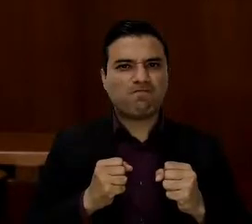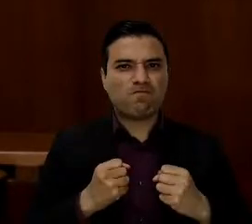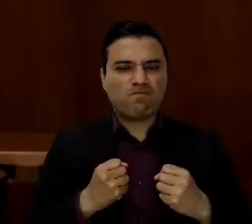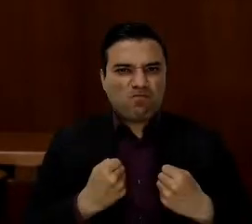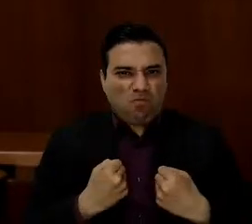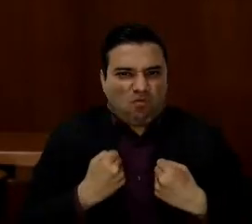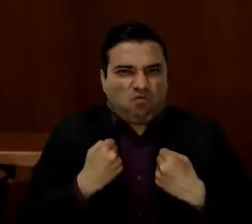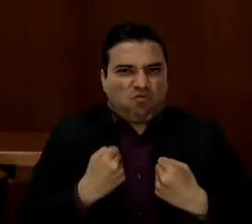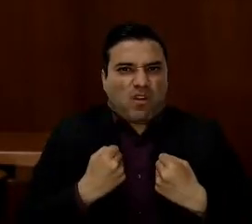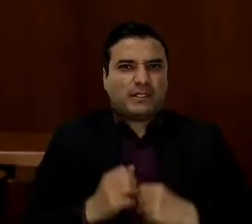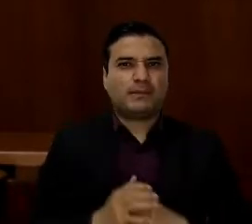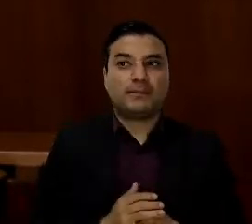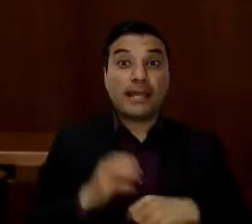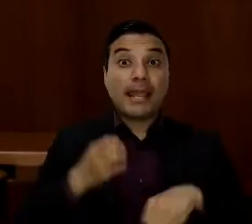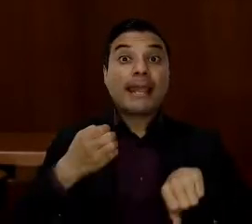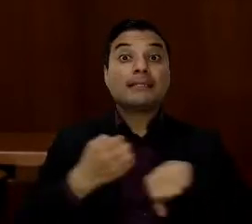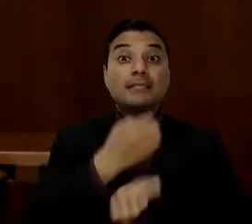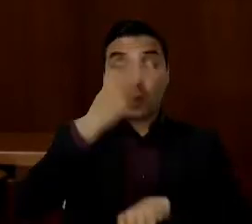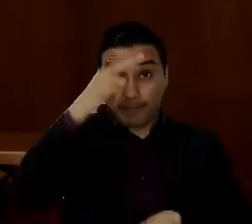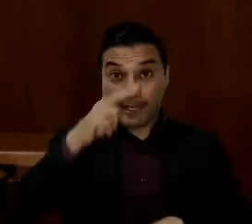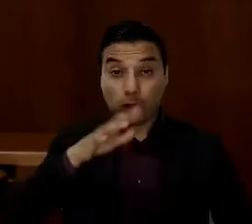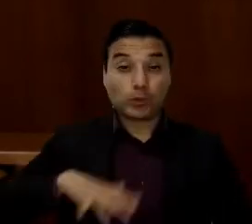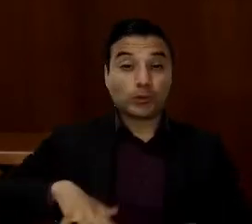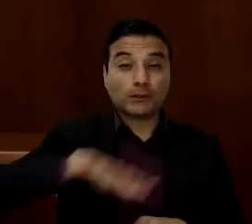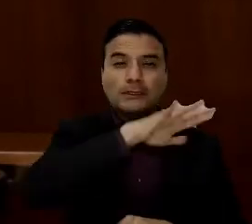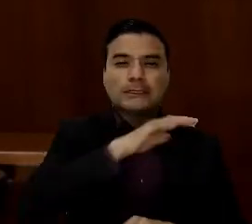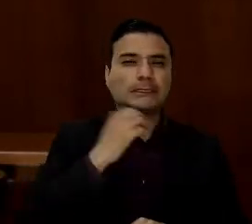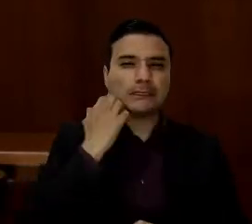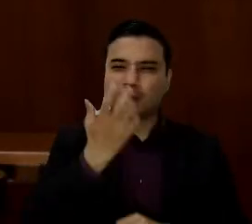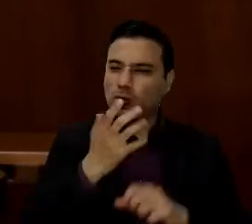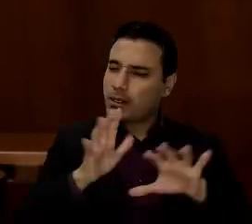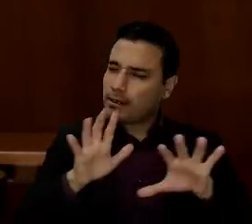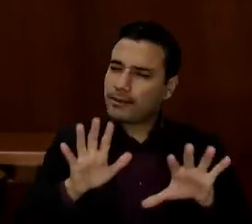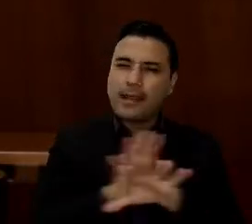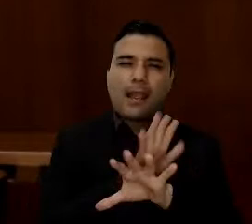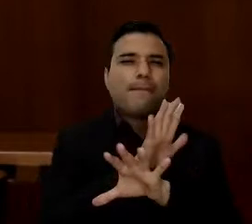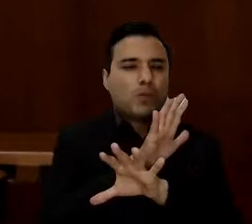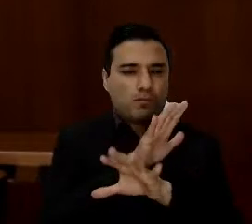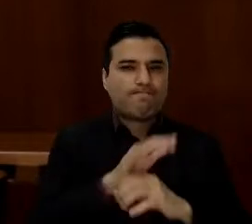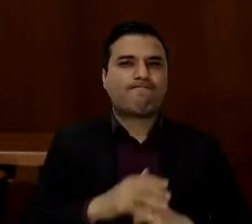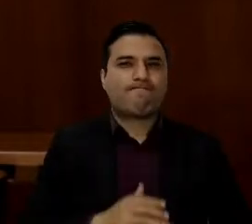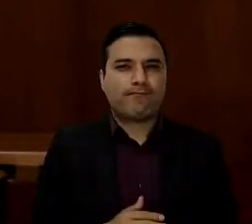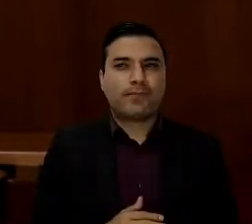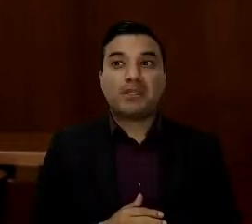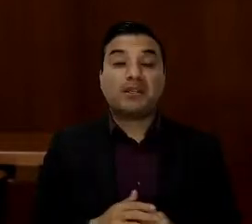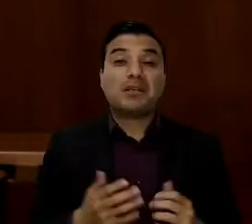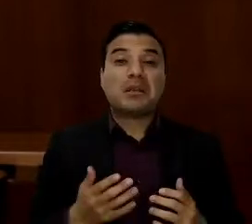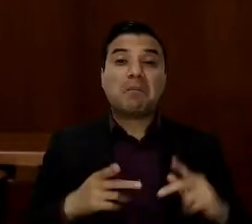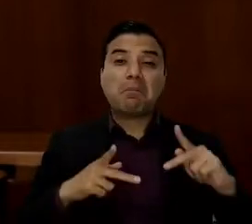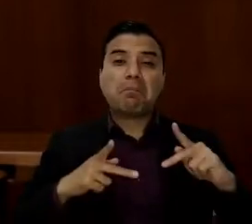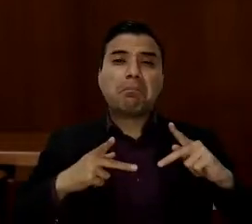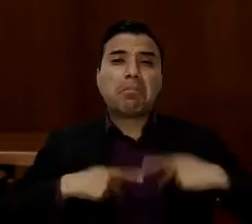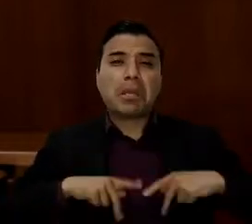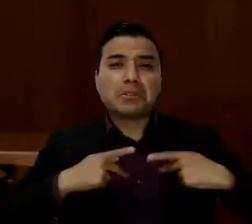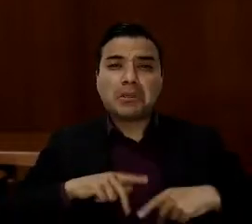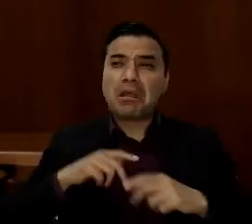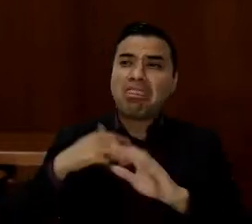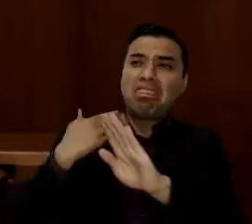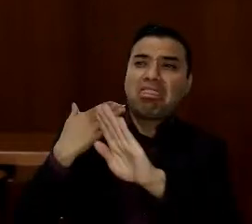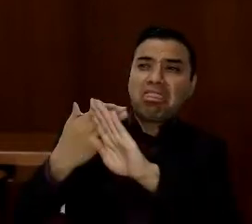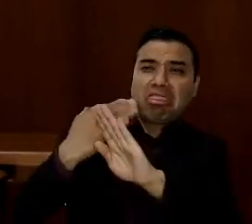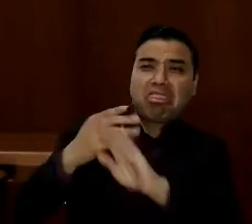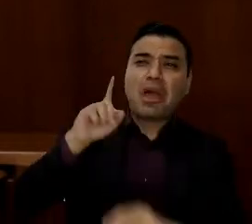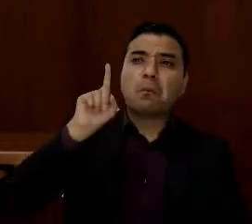queremos cambios en nuestro estado y no callaremos ante los prejuicios y La